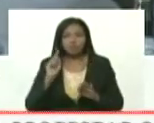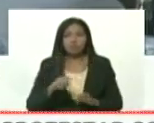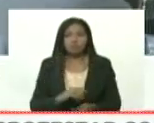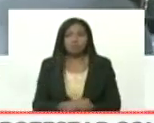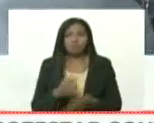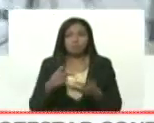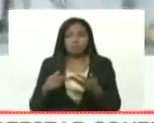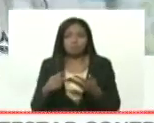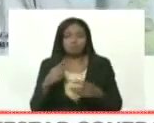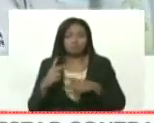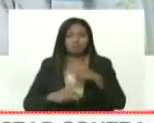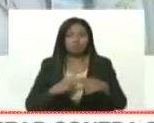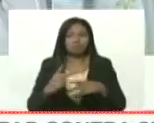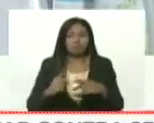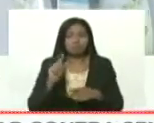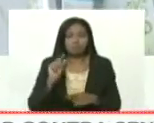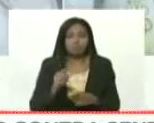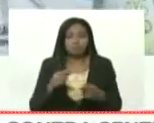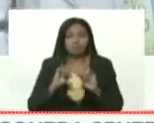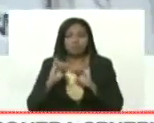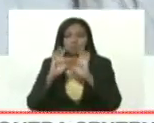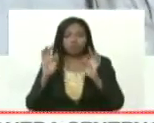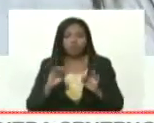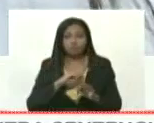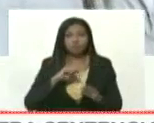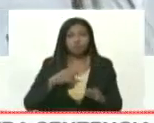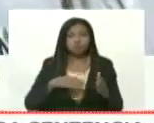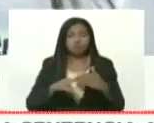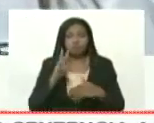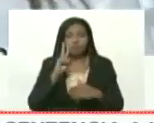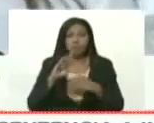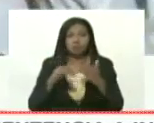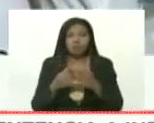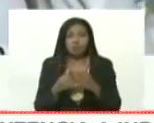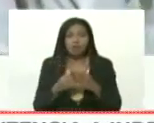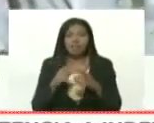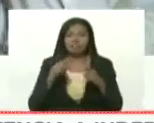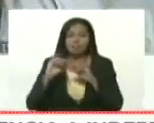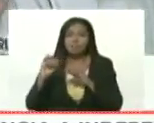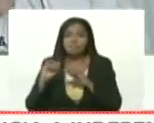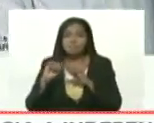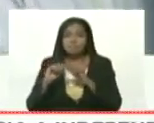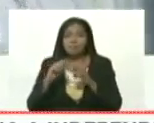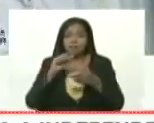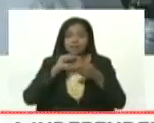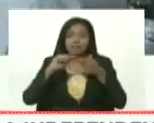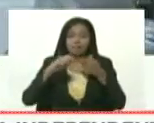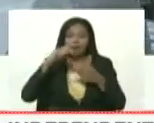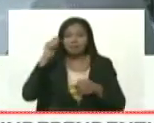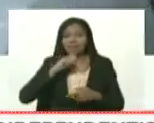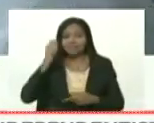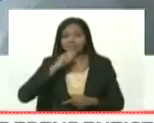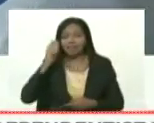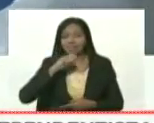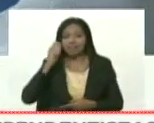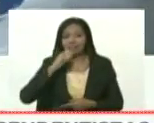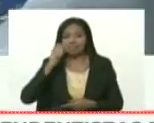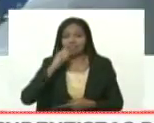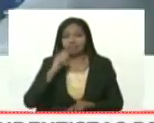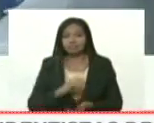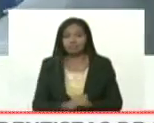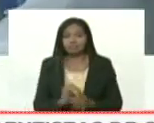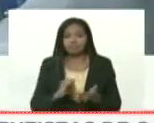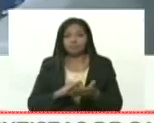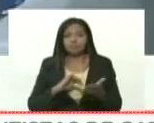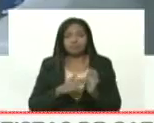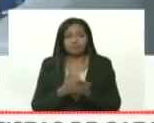cualquier otra producción de pequeña escala. Estamos pasando... ¿Esto es pasta de dientes? Sí, señor. Crema dental. Crema dental. Esta crema